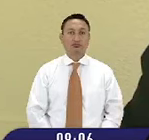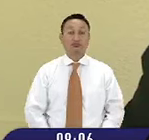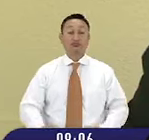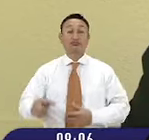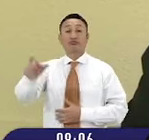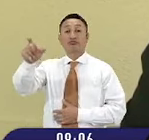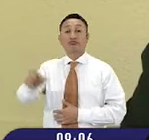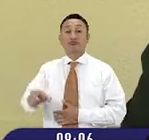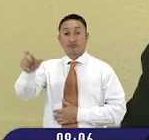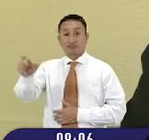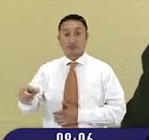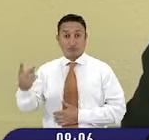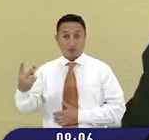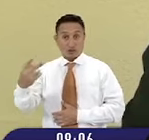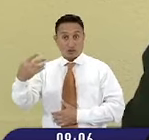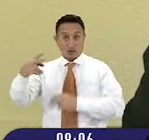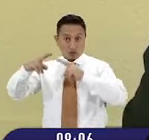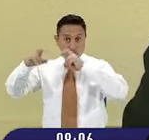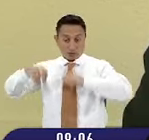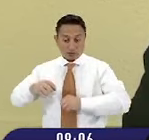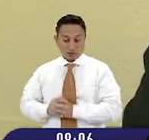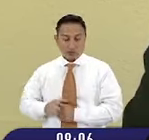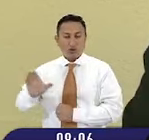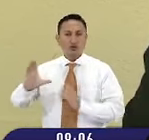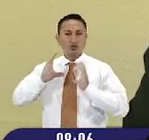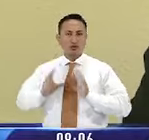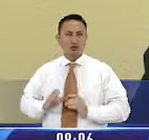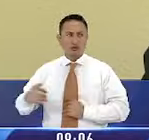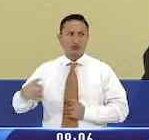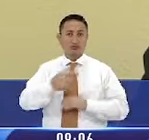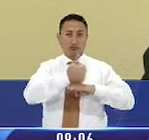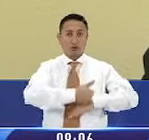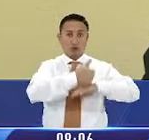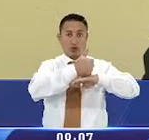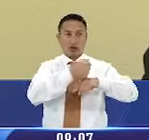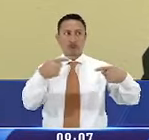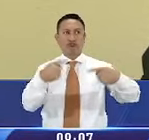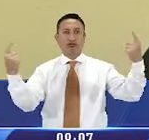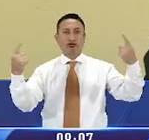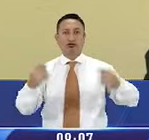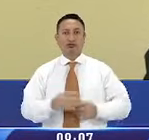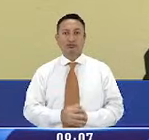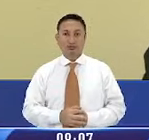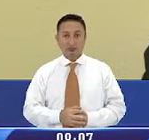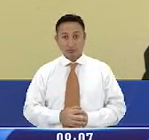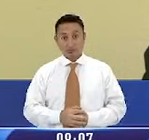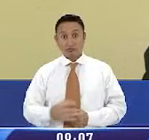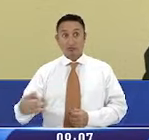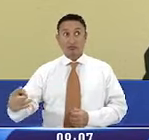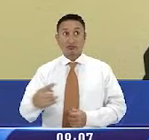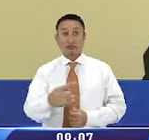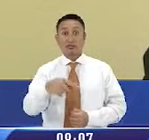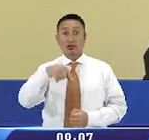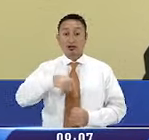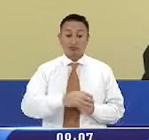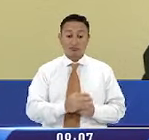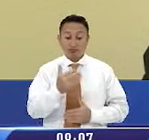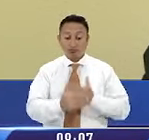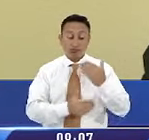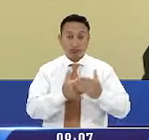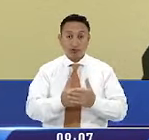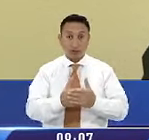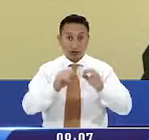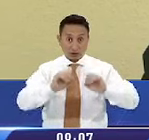los litigantes, toman un comportamiento hostil con la autoridad que los está juzgando y eso de ninguna manera procedería a ser